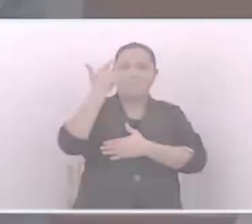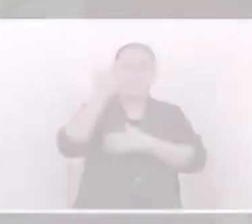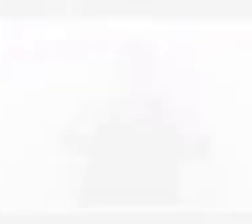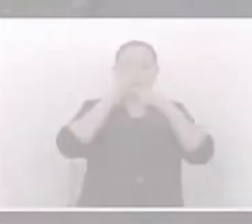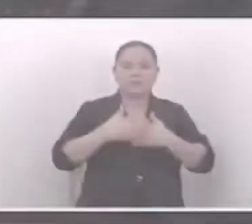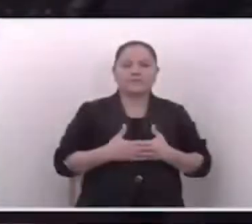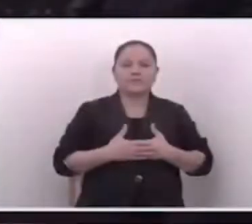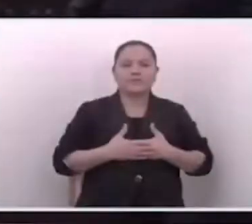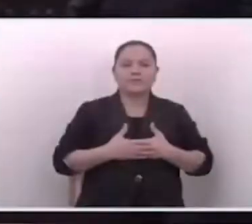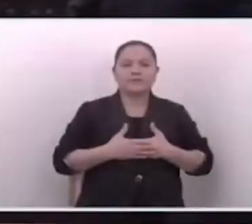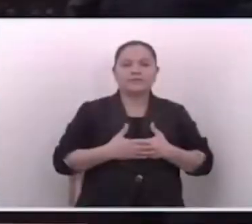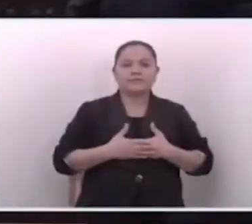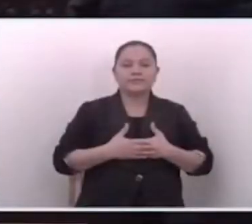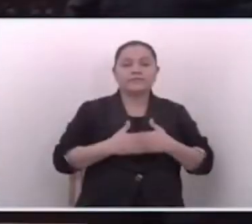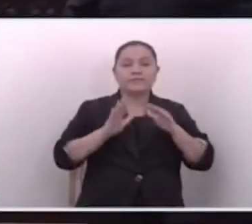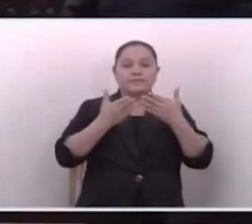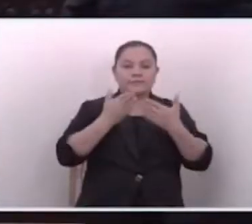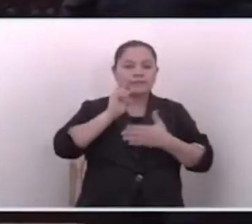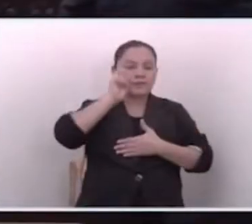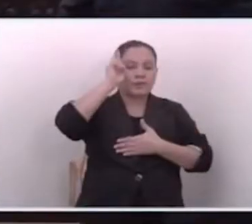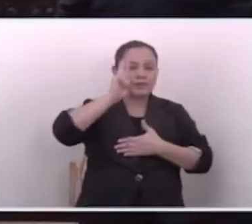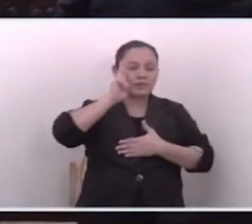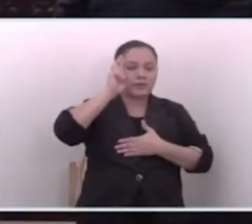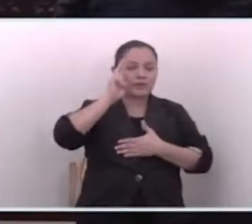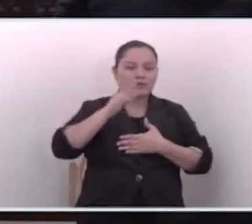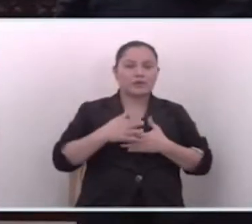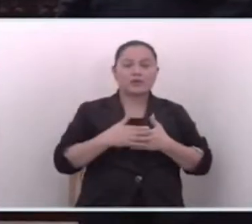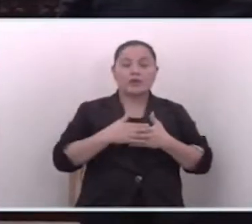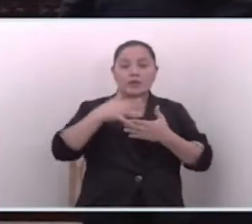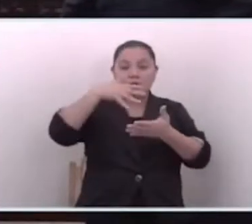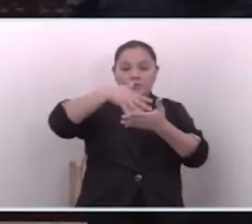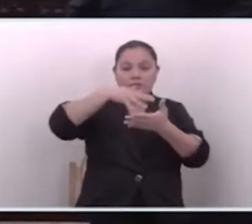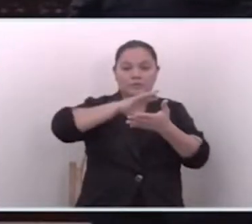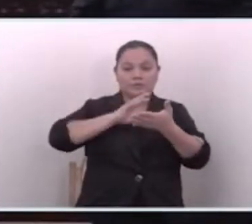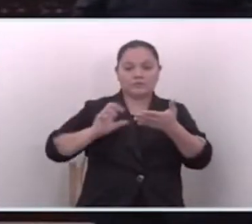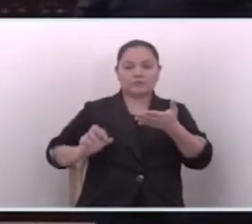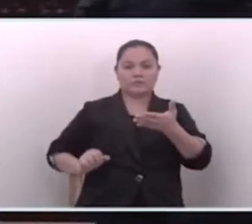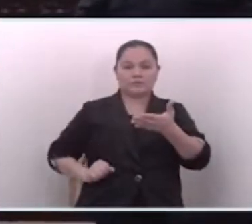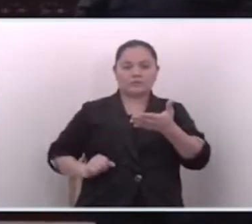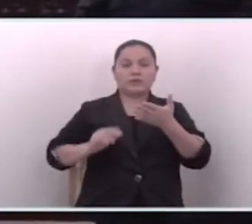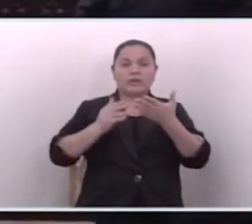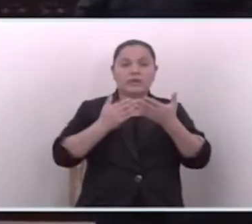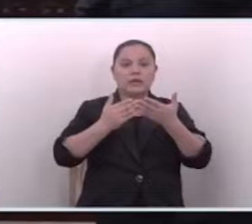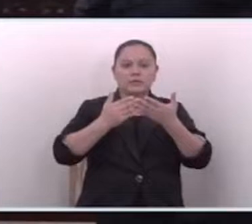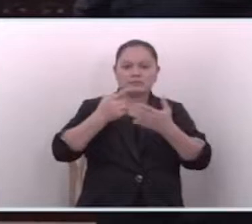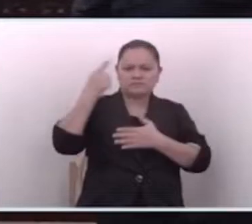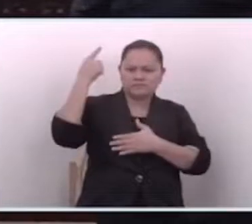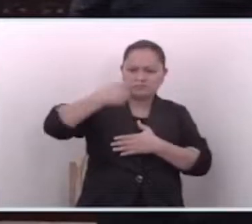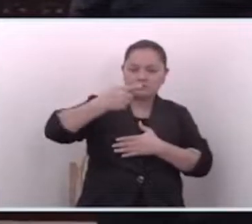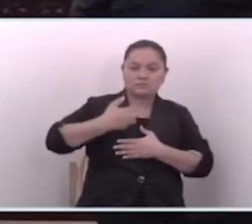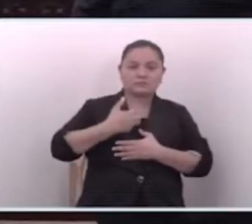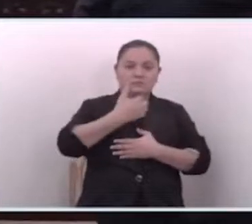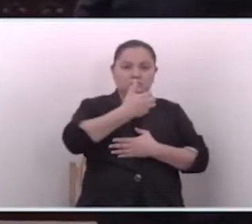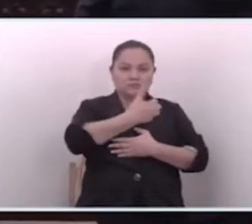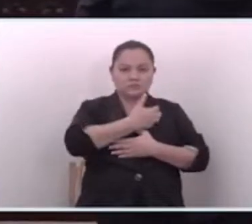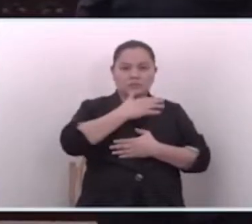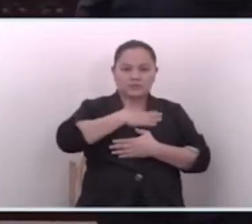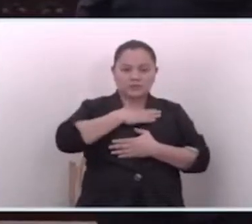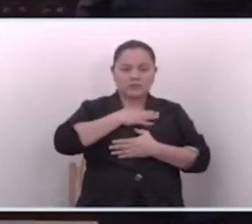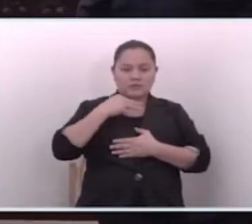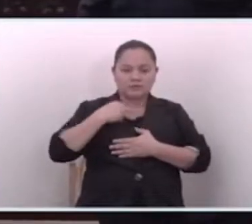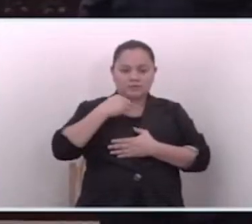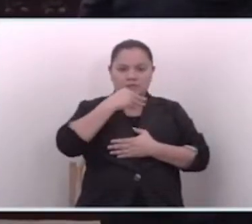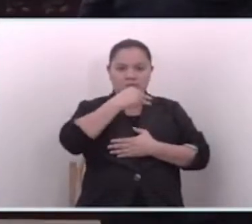pueblo. Por esa razón es que el pueblo salvadoreño exige a nosotros, a los